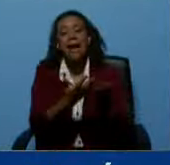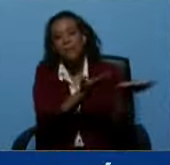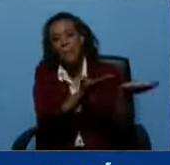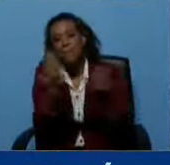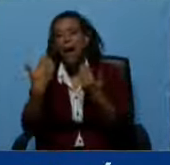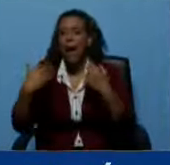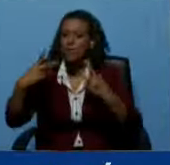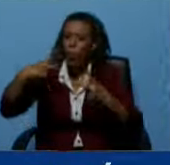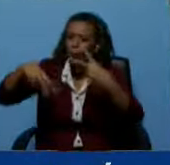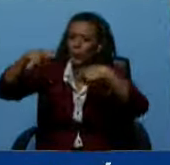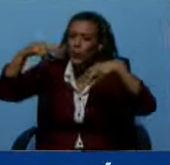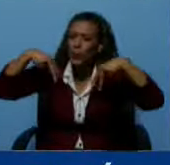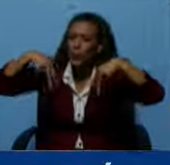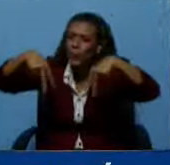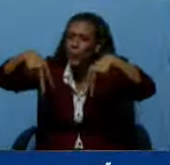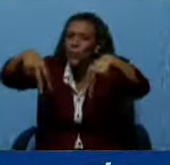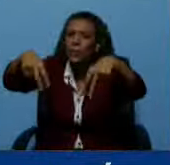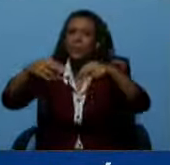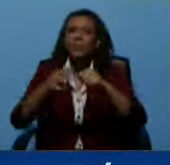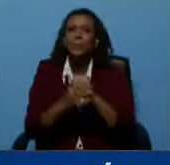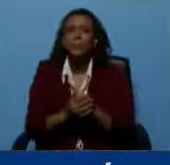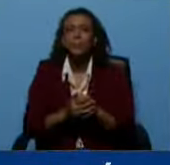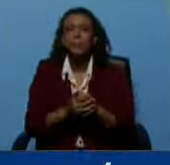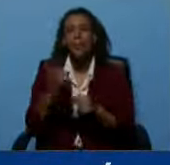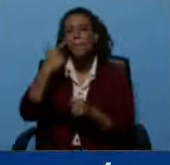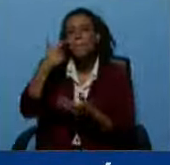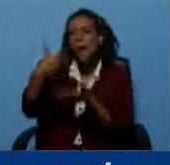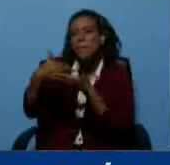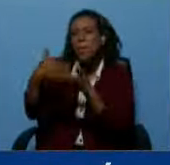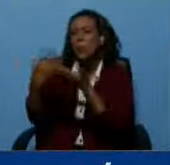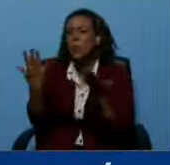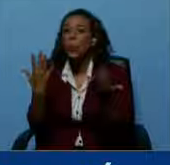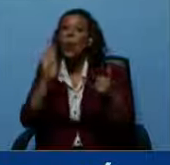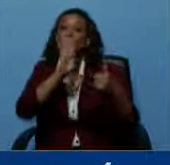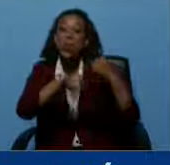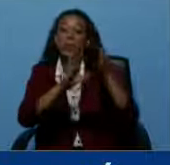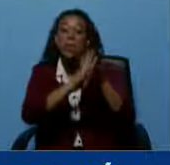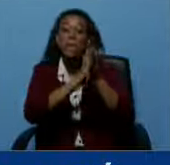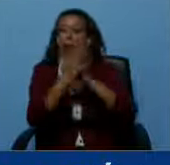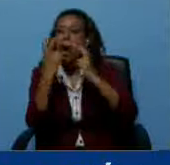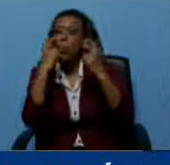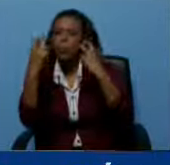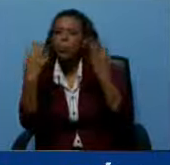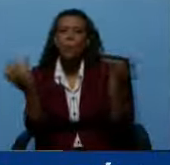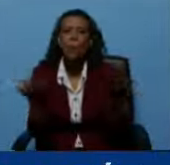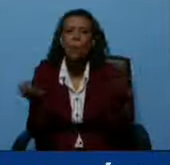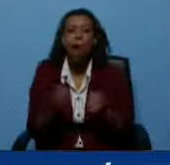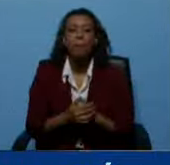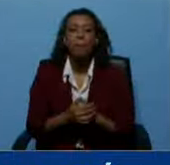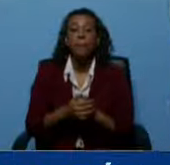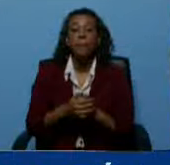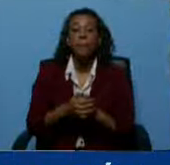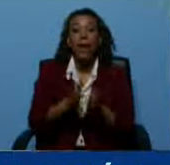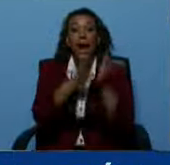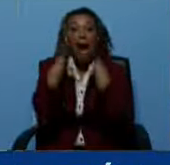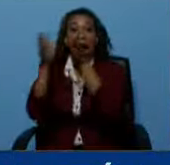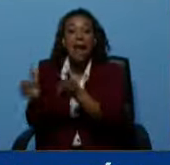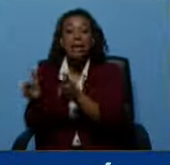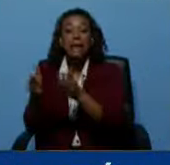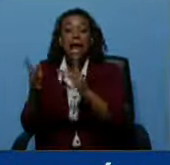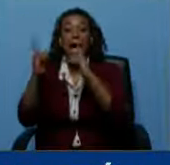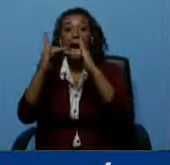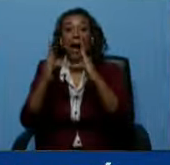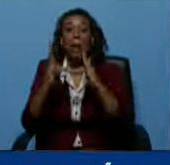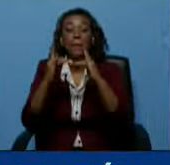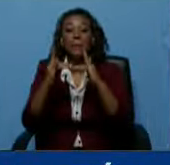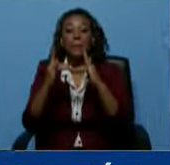adelante. Bueno. Vamos a seguir entonces para finalizar este recorrido. Este es el área de... Este es el área de camillas, presidente.